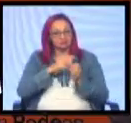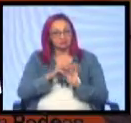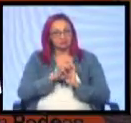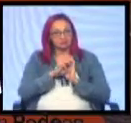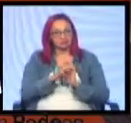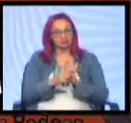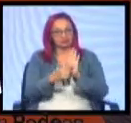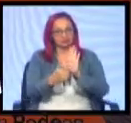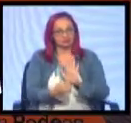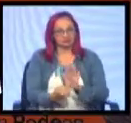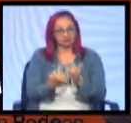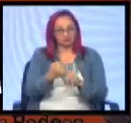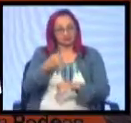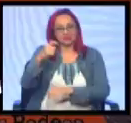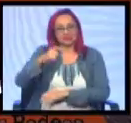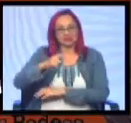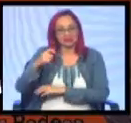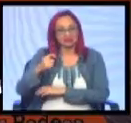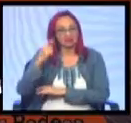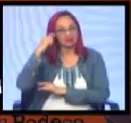ejemplo, presentan necesidades